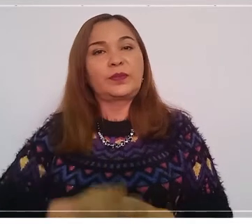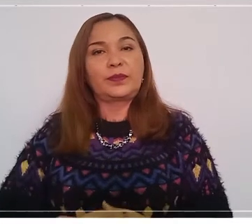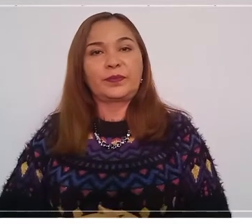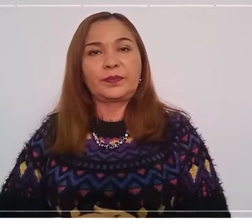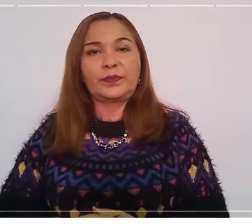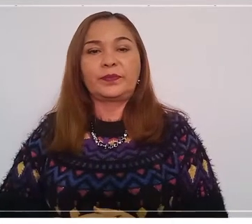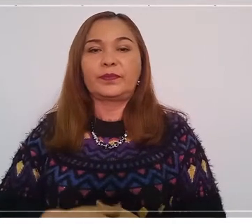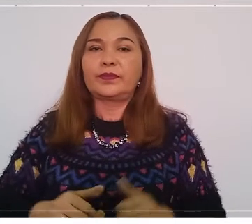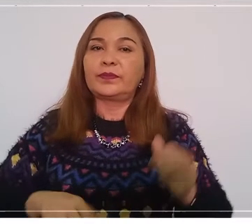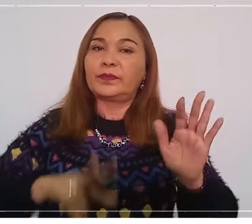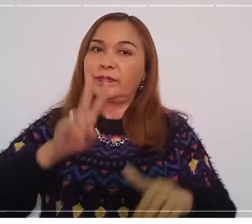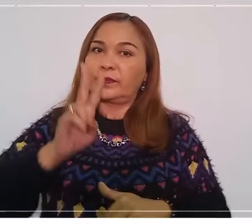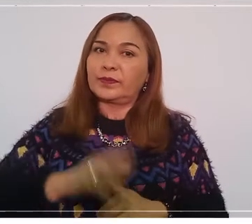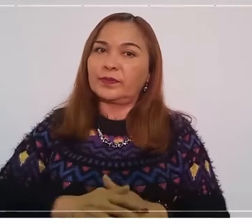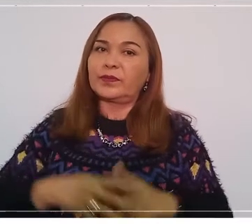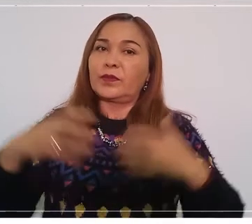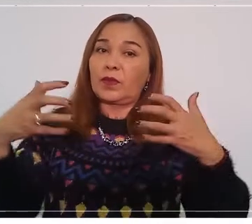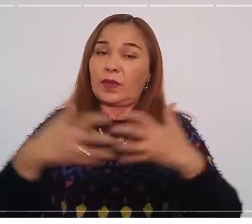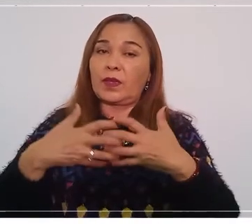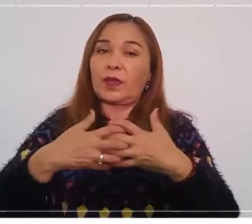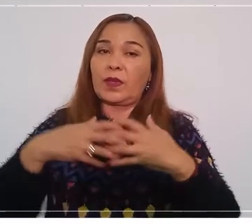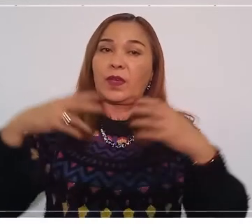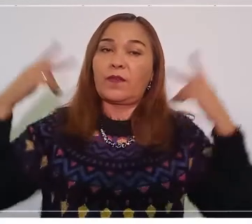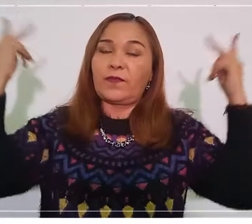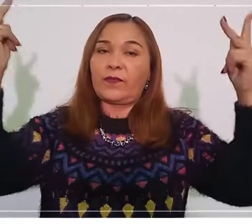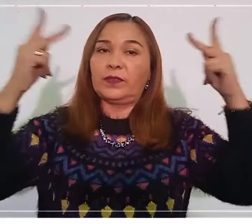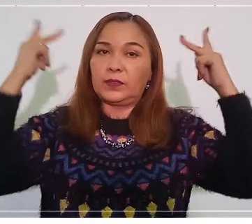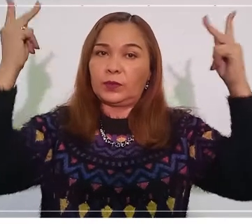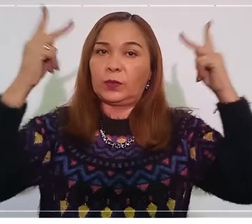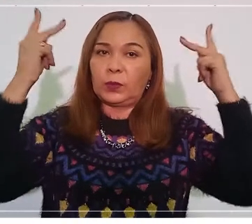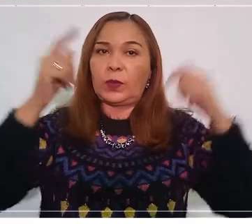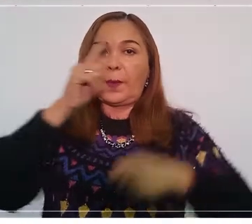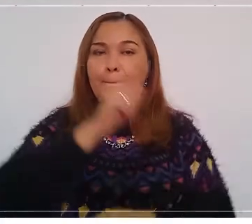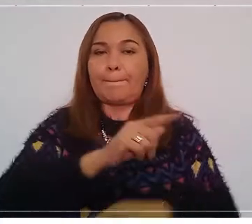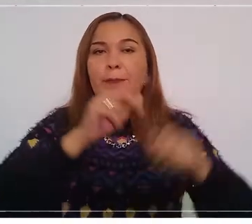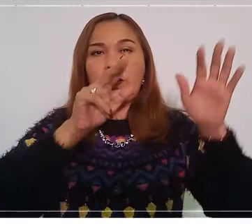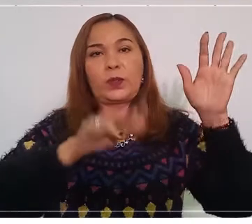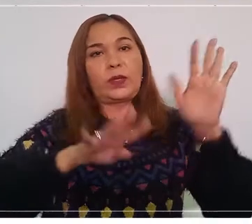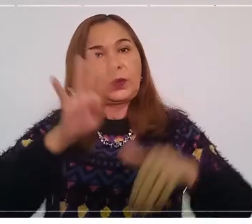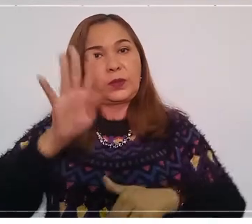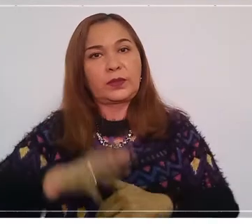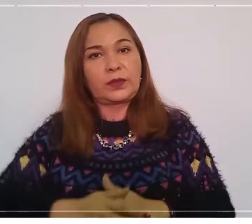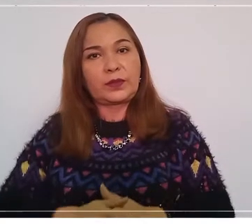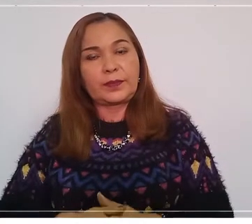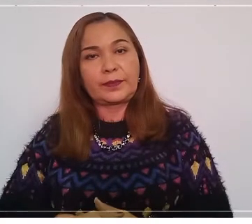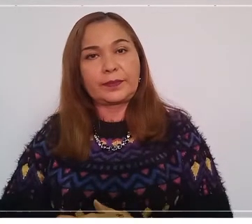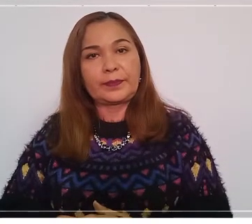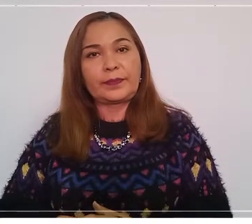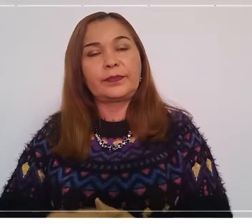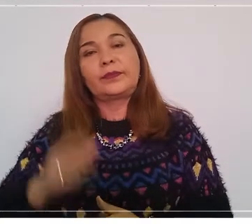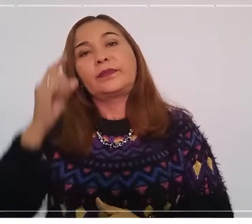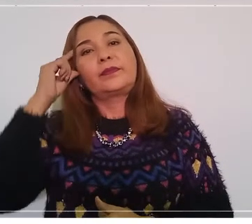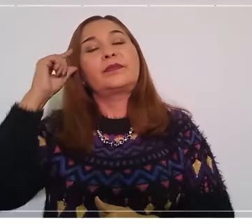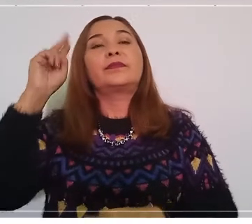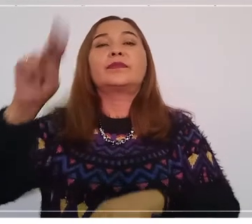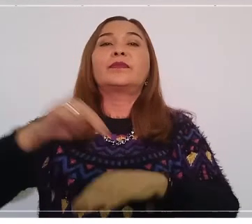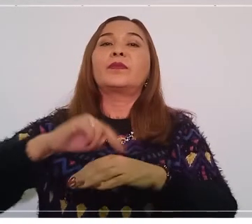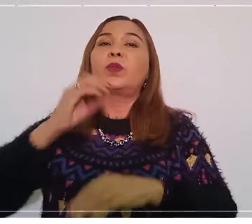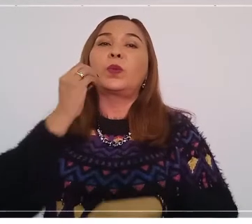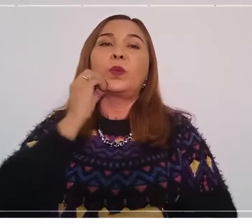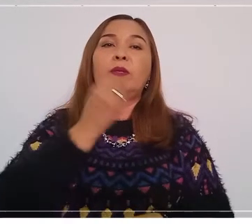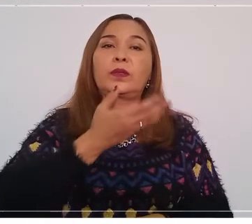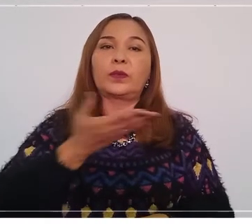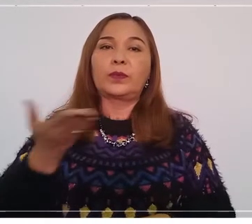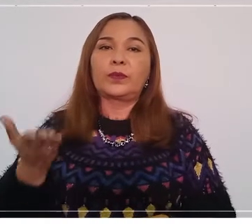día 12 batalla de la victoria 1814 día nacional de la